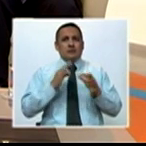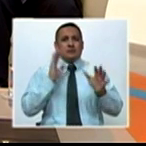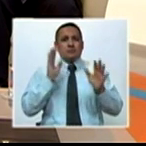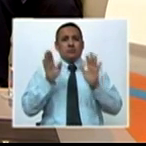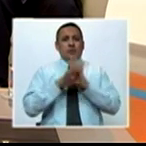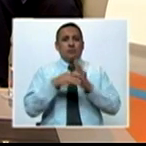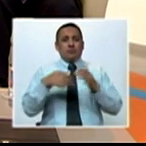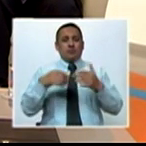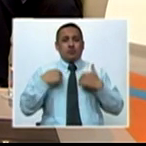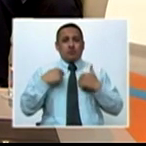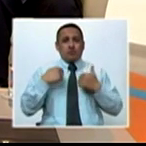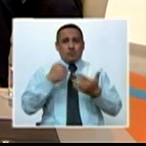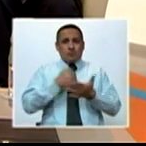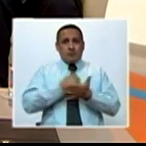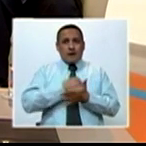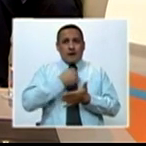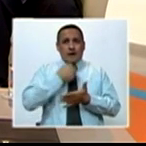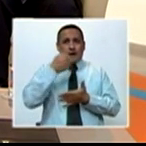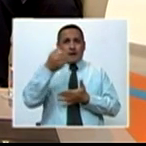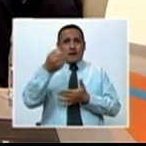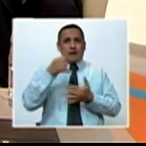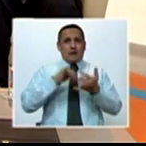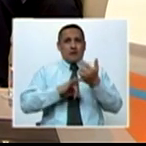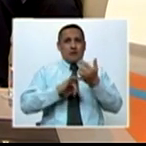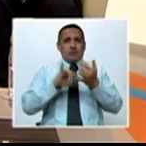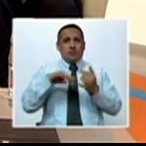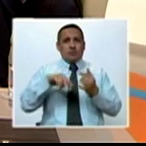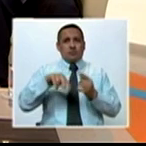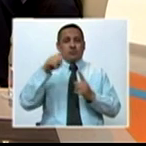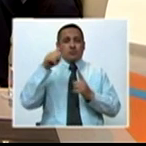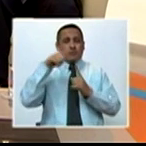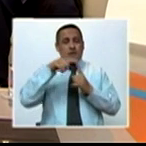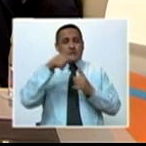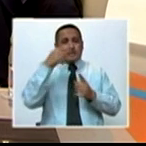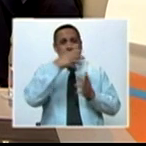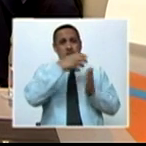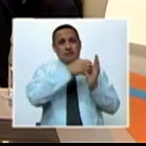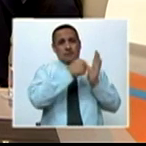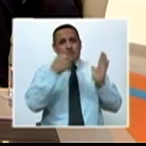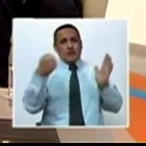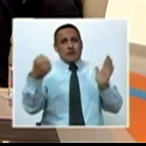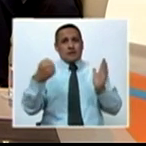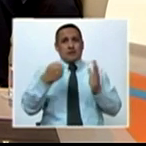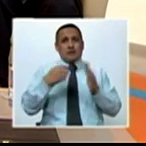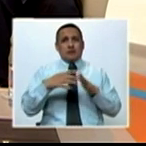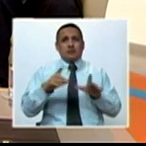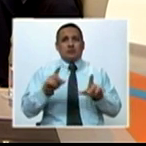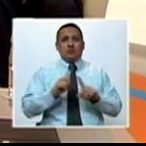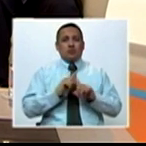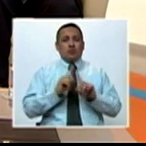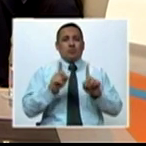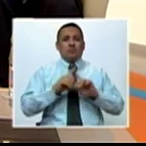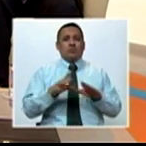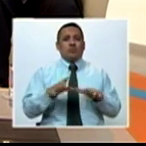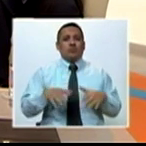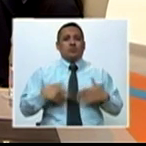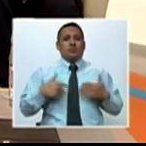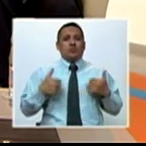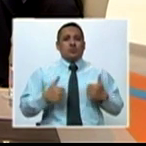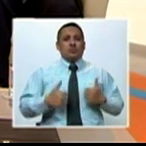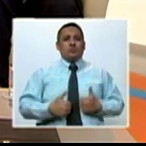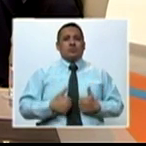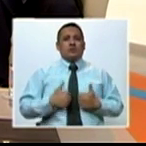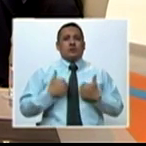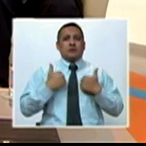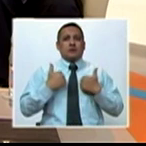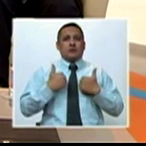si pagara la SUNAT de ese monto, no podría